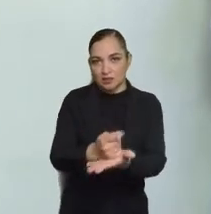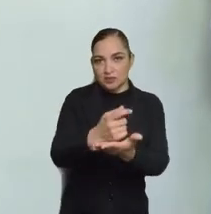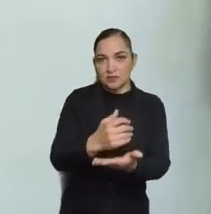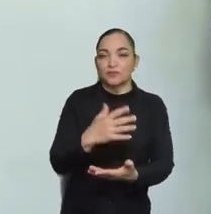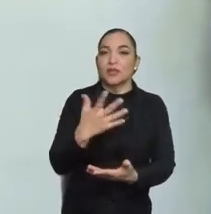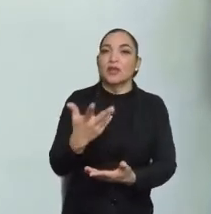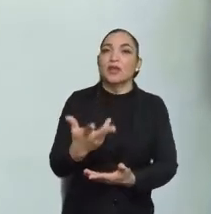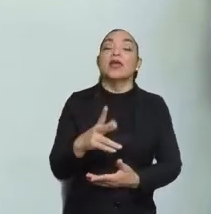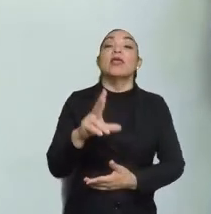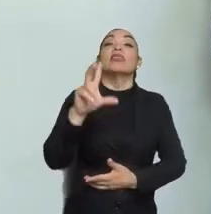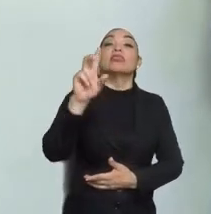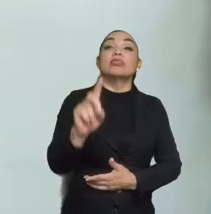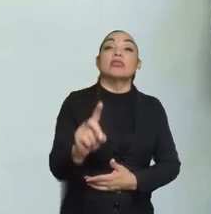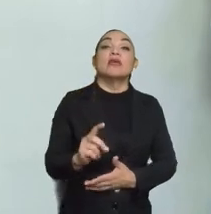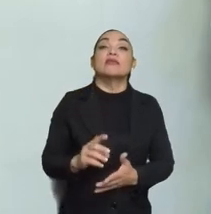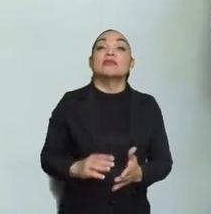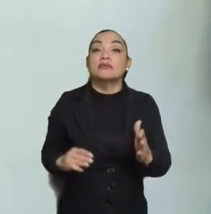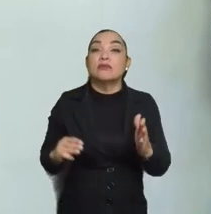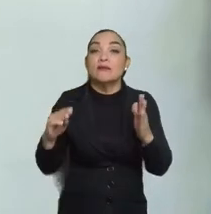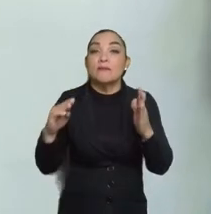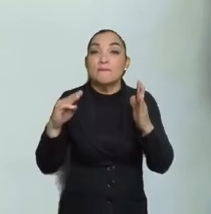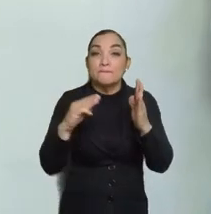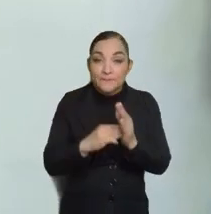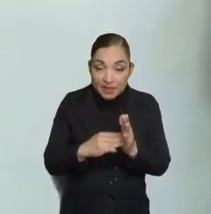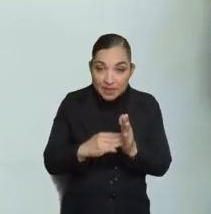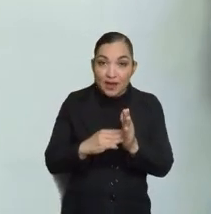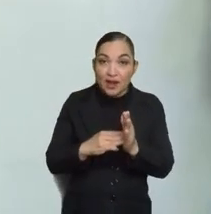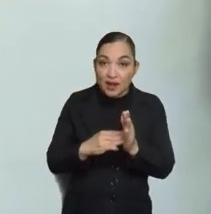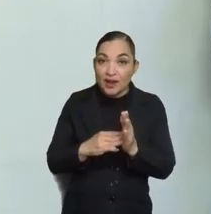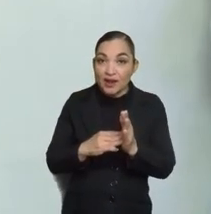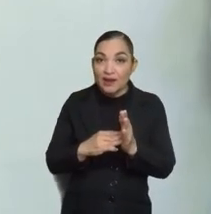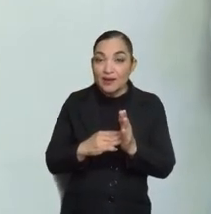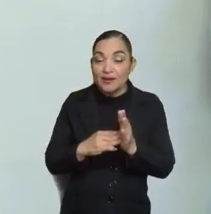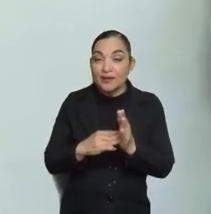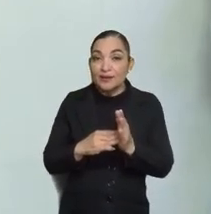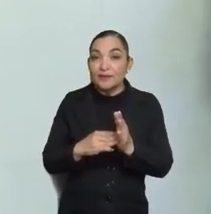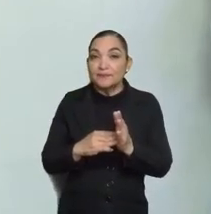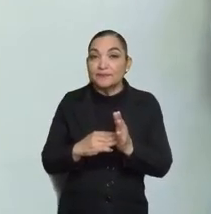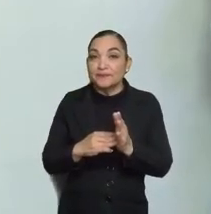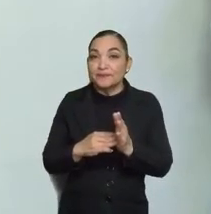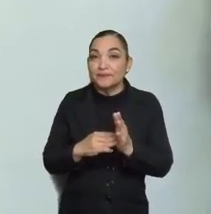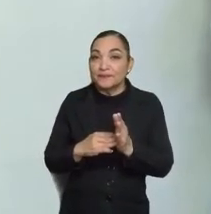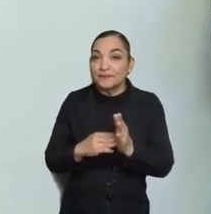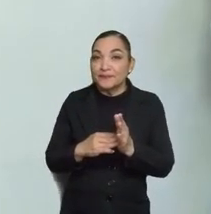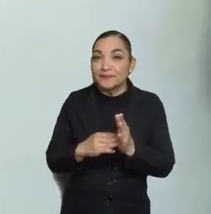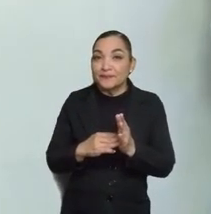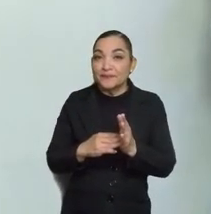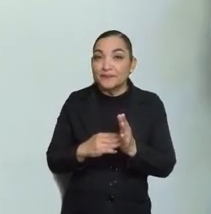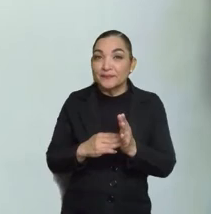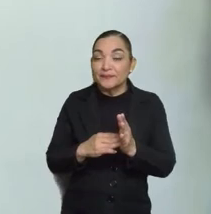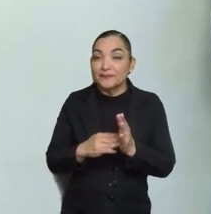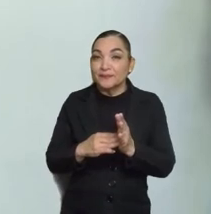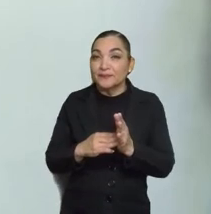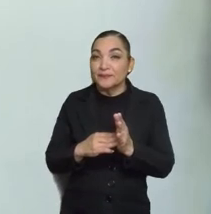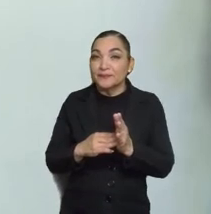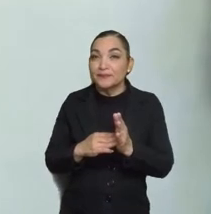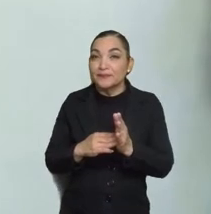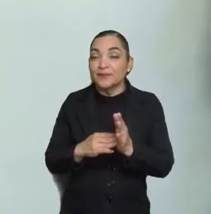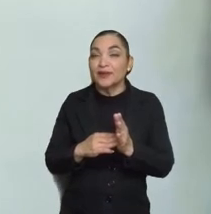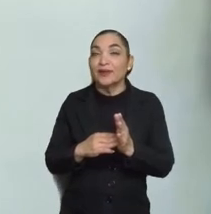30 mil toneladas. Entonces, la precisión debe tener el secretario de Agricultura y el